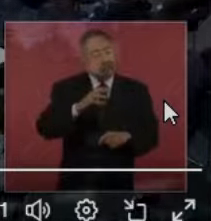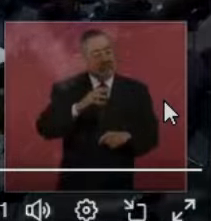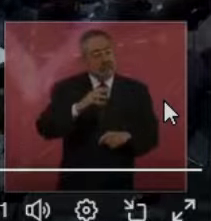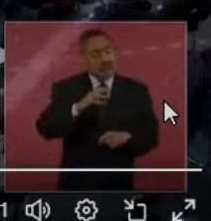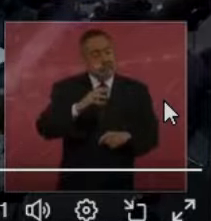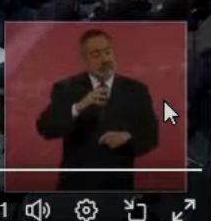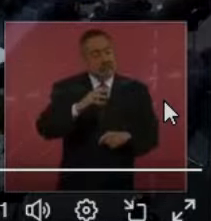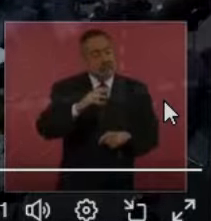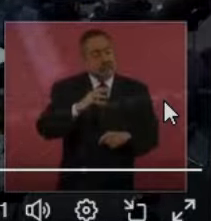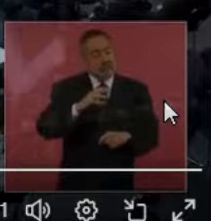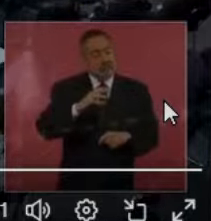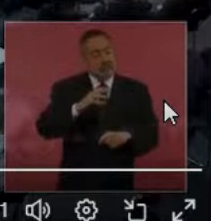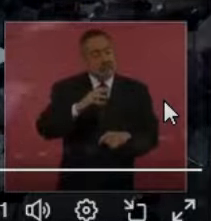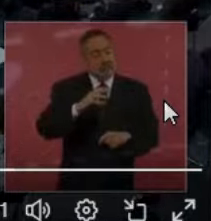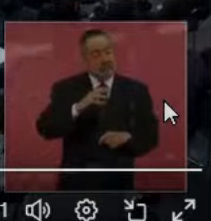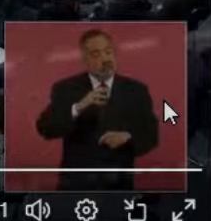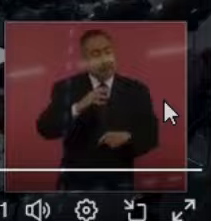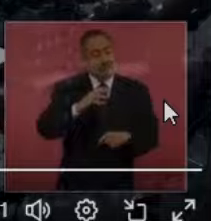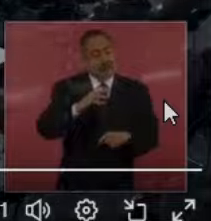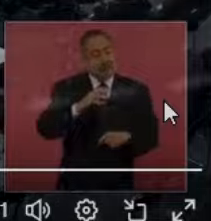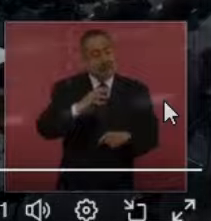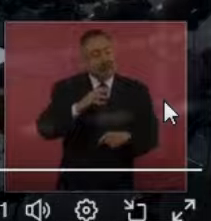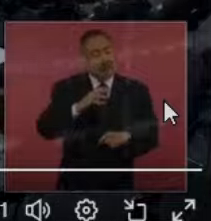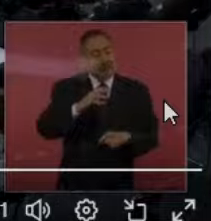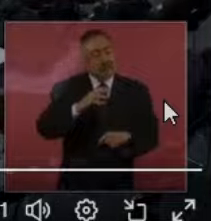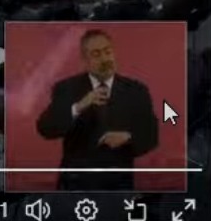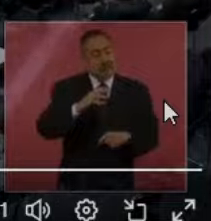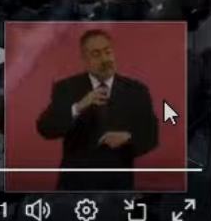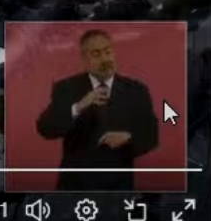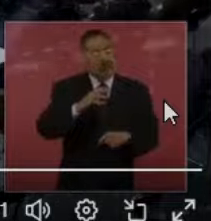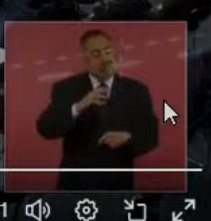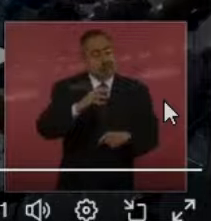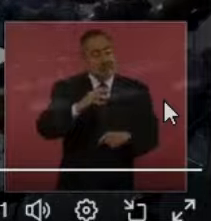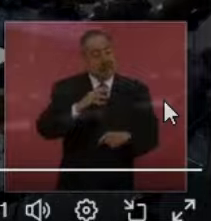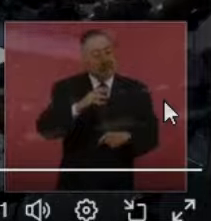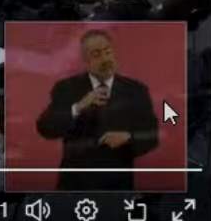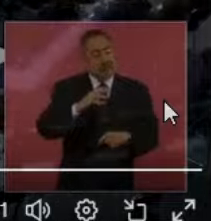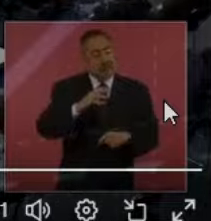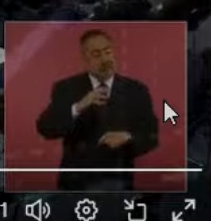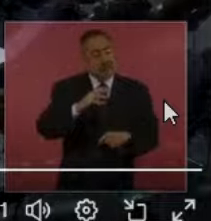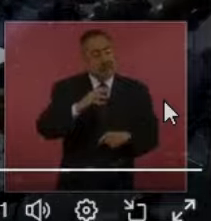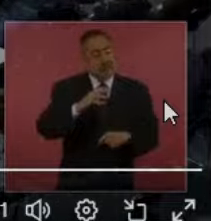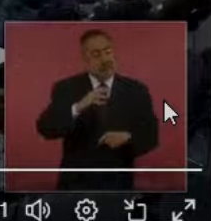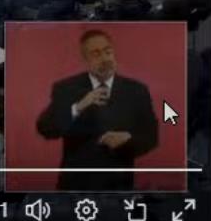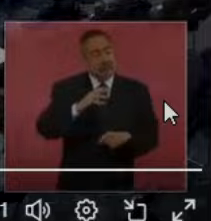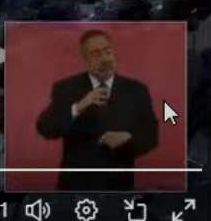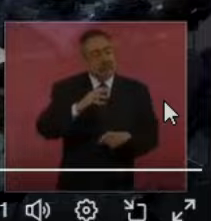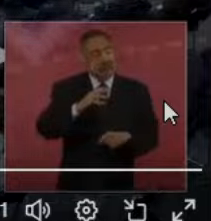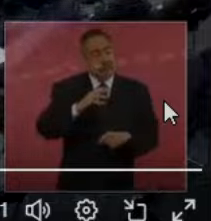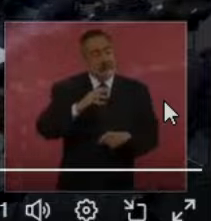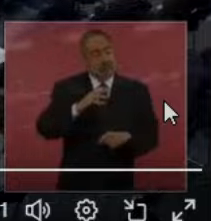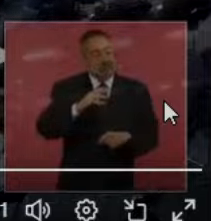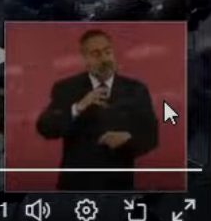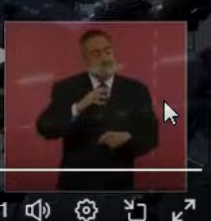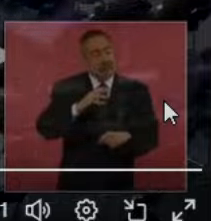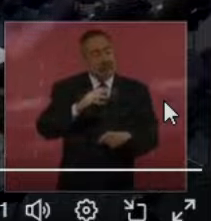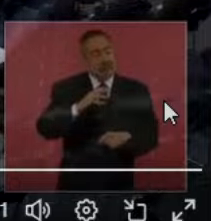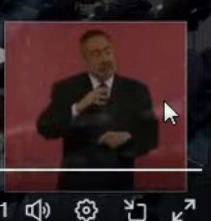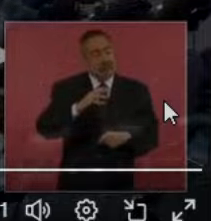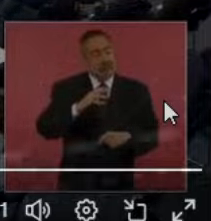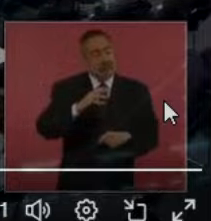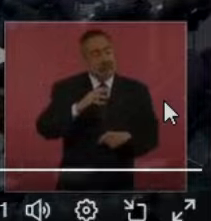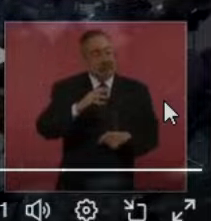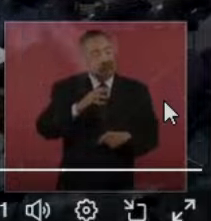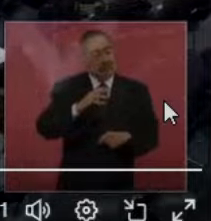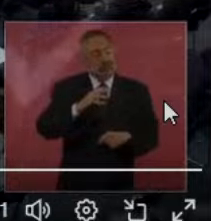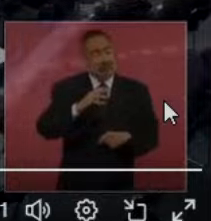Porque así roban Entonces ya se está descubriendo el pastel familia Ya está mejorando las cosas para el pueblo de México y nos esperan a